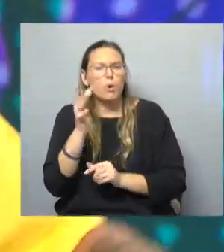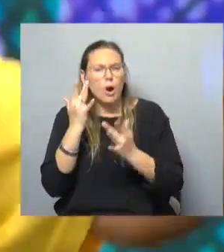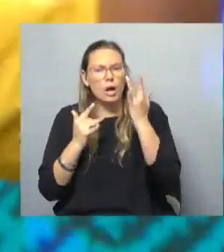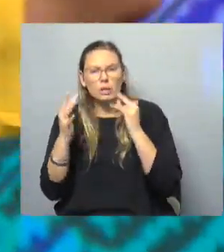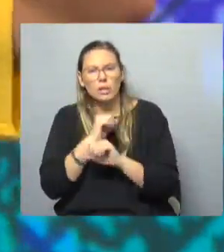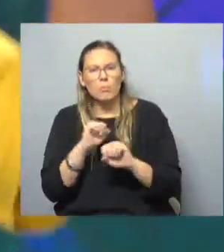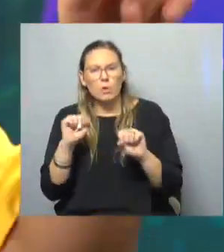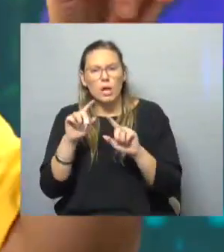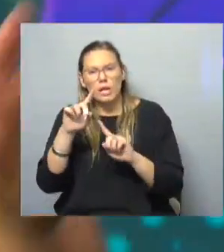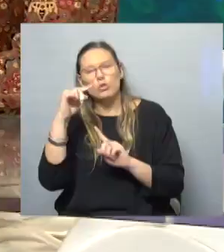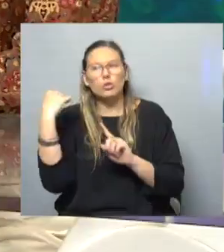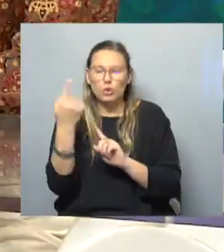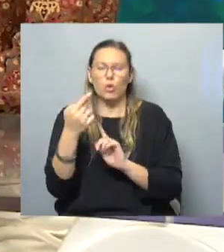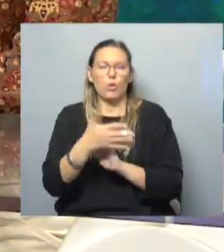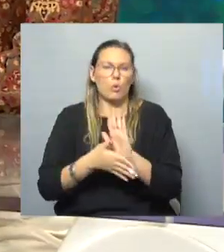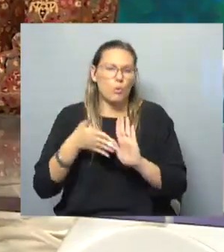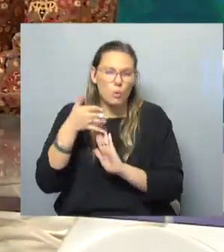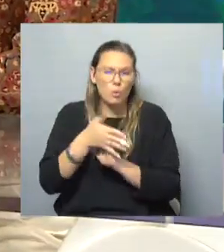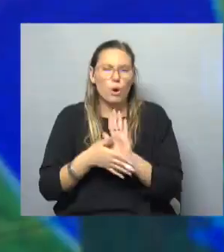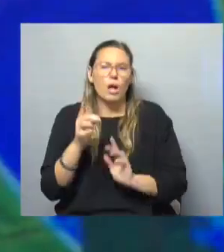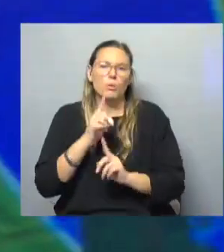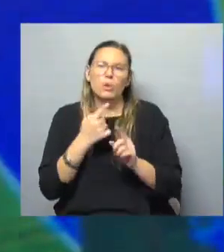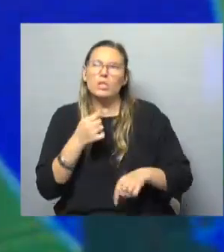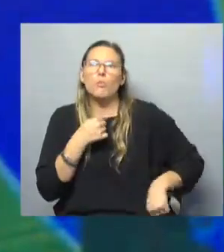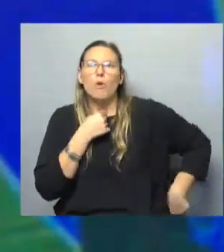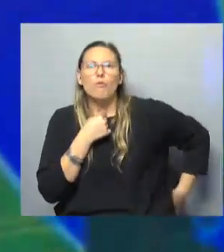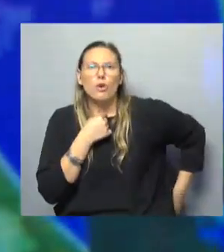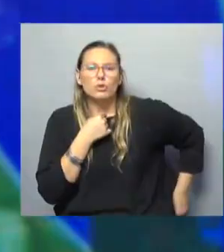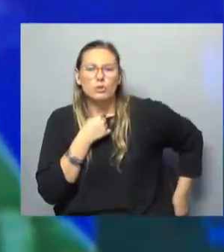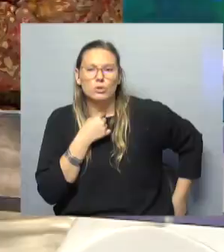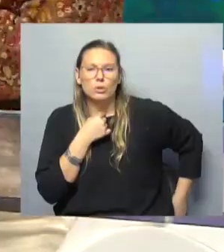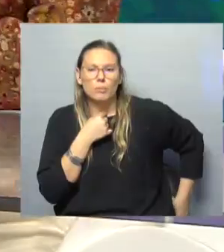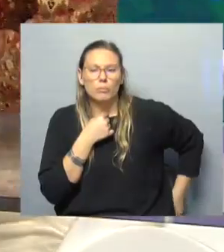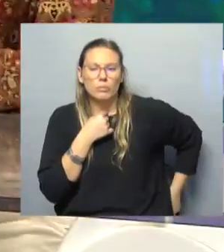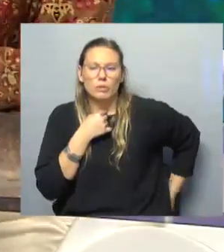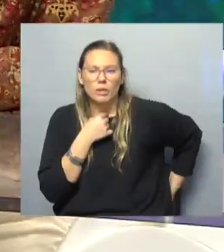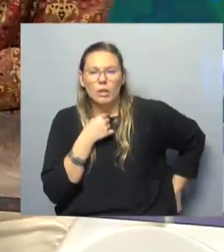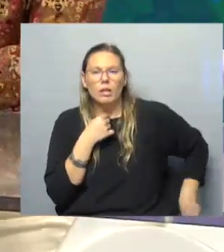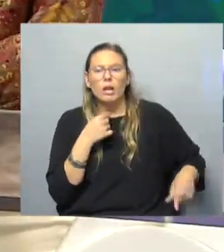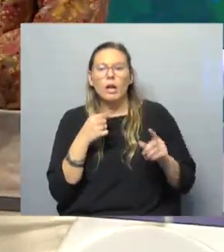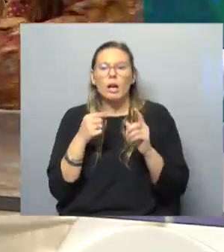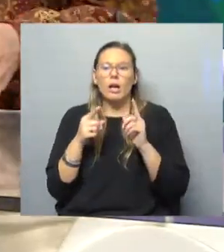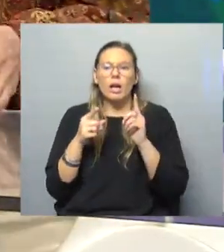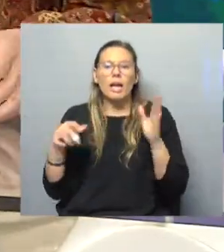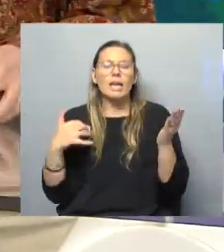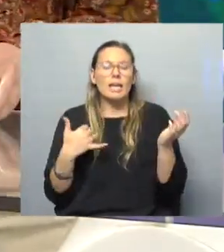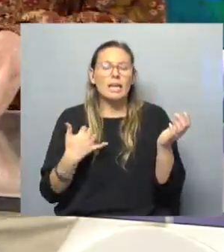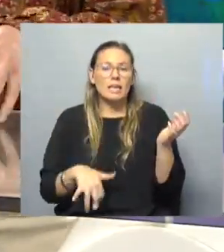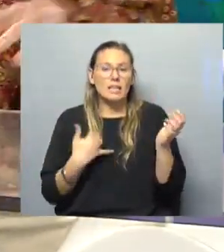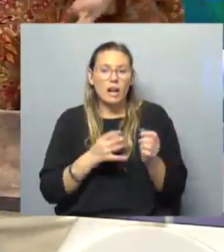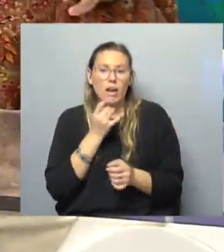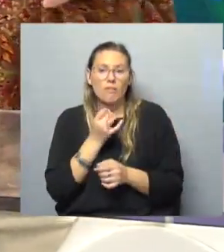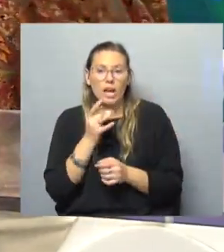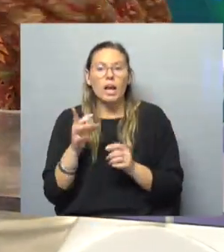como unificar a todo el Uruguay. Sí. Viste que hay algunos... Uno dice que es como la voz del Uruguay. Bueno, estamos hablando del documental Guitarra Blanca, que es